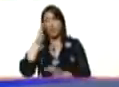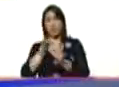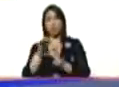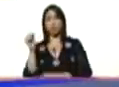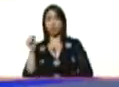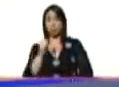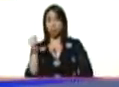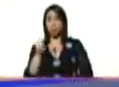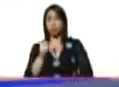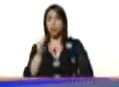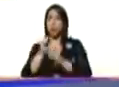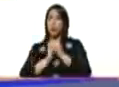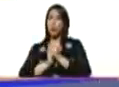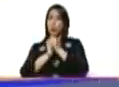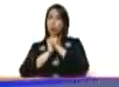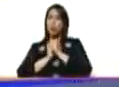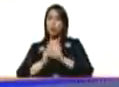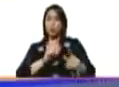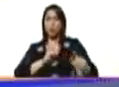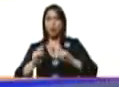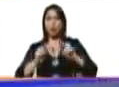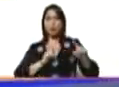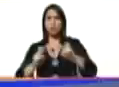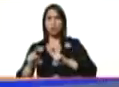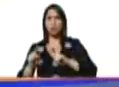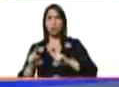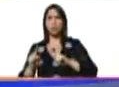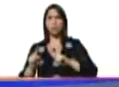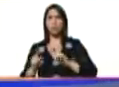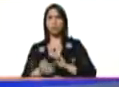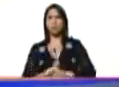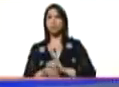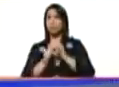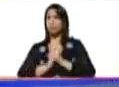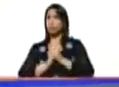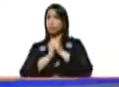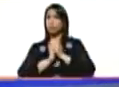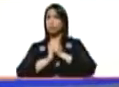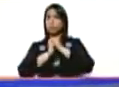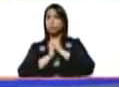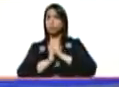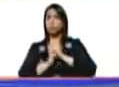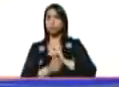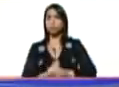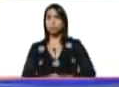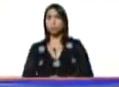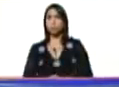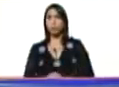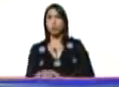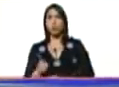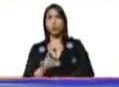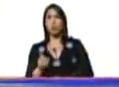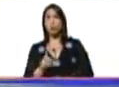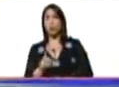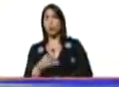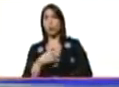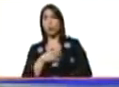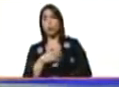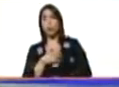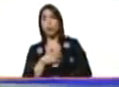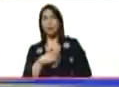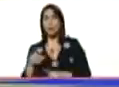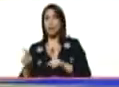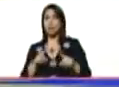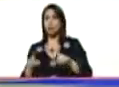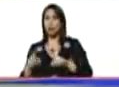de oración y acción, pues no te puedes quedar en la oración, como tampoco te puedes quedar solo en la acción, tienes que